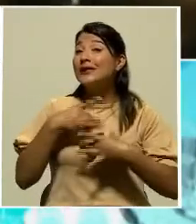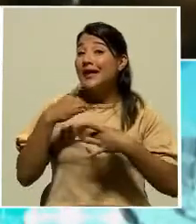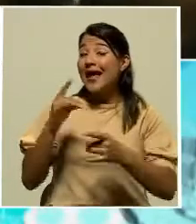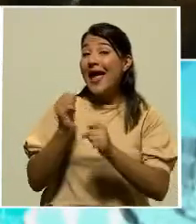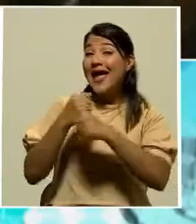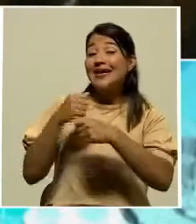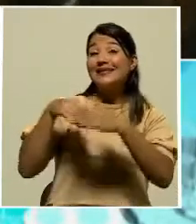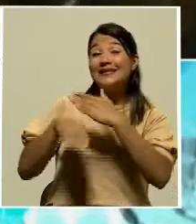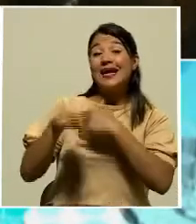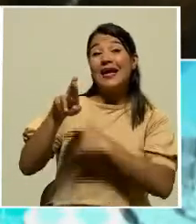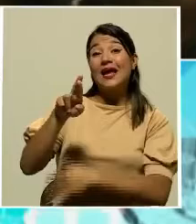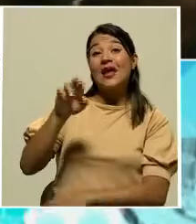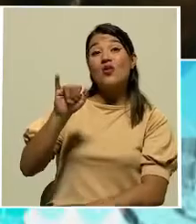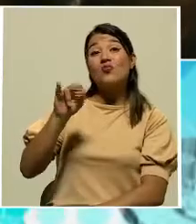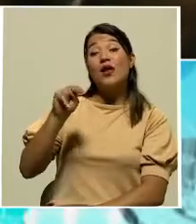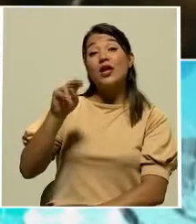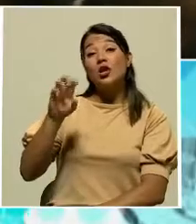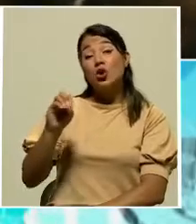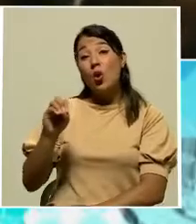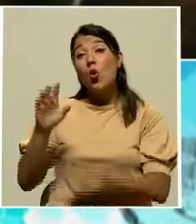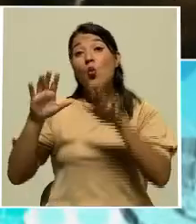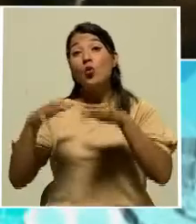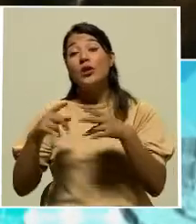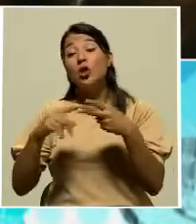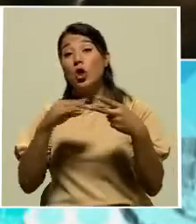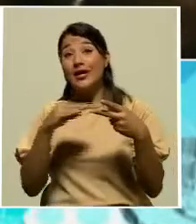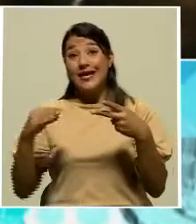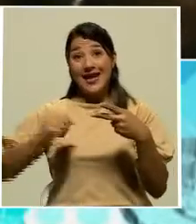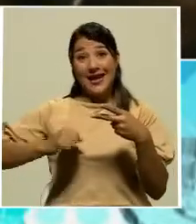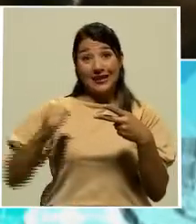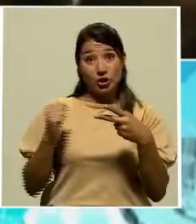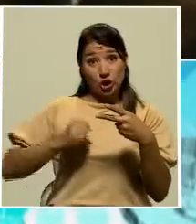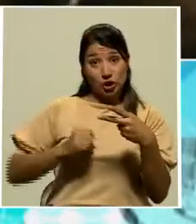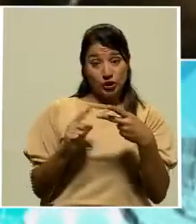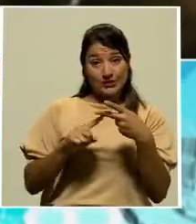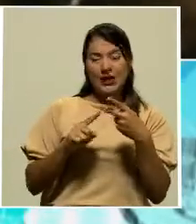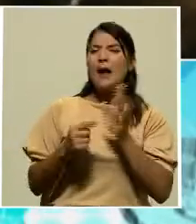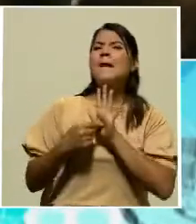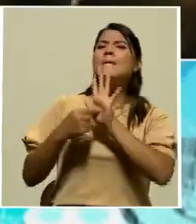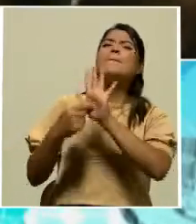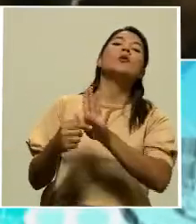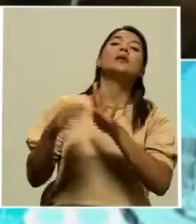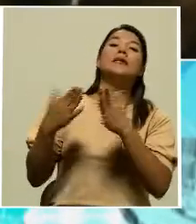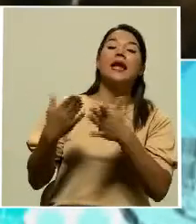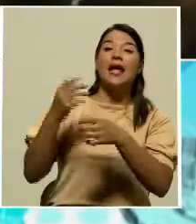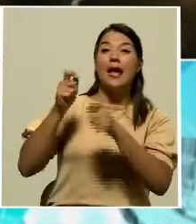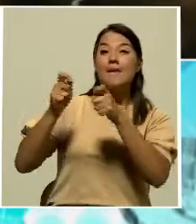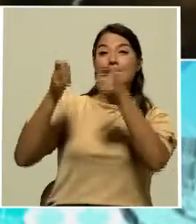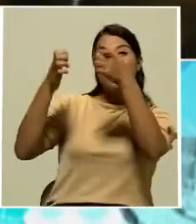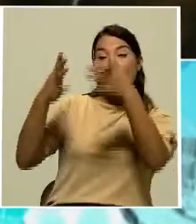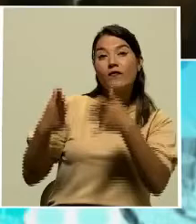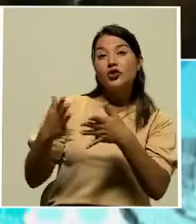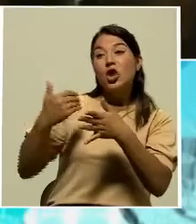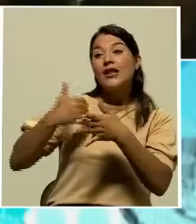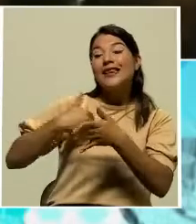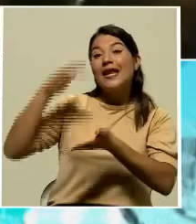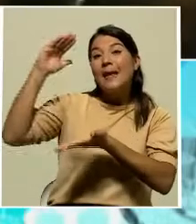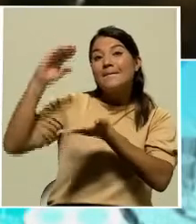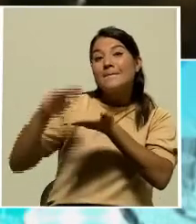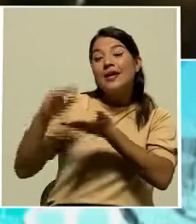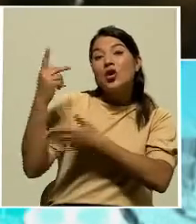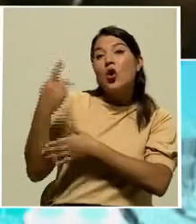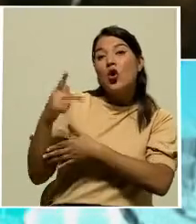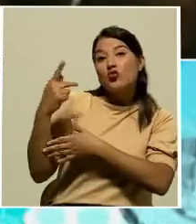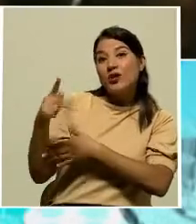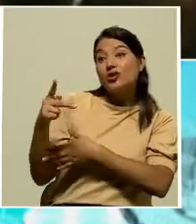y Escocia, que muestran que el personal escolar corre un riesgo menor de infección en el